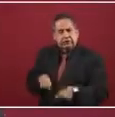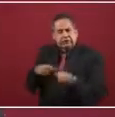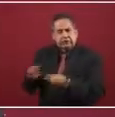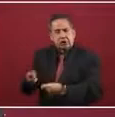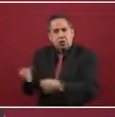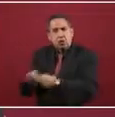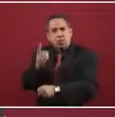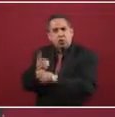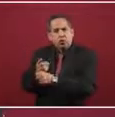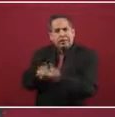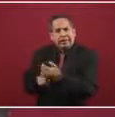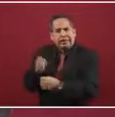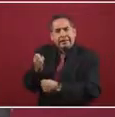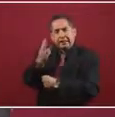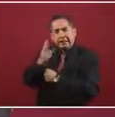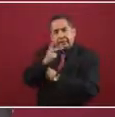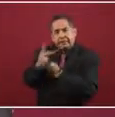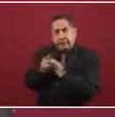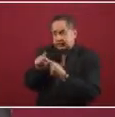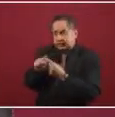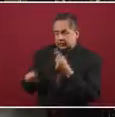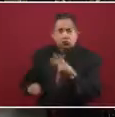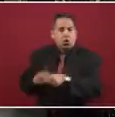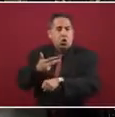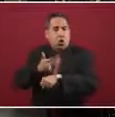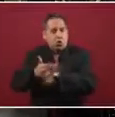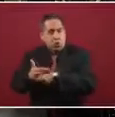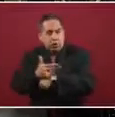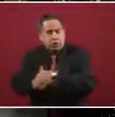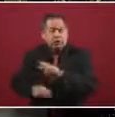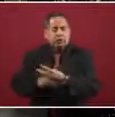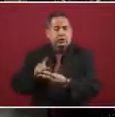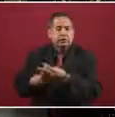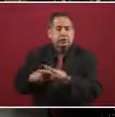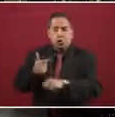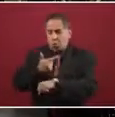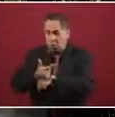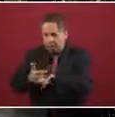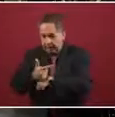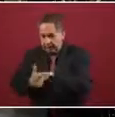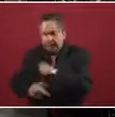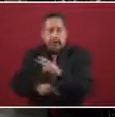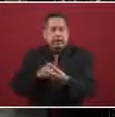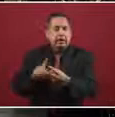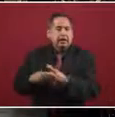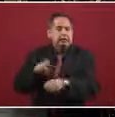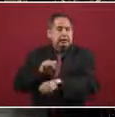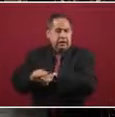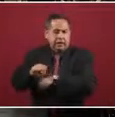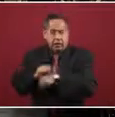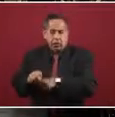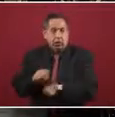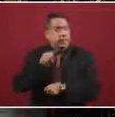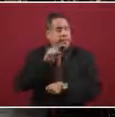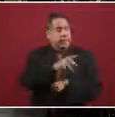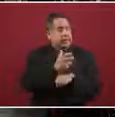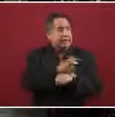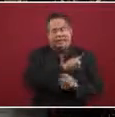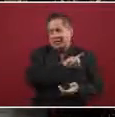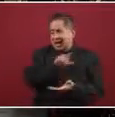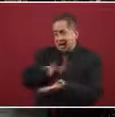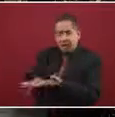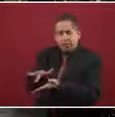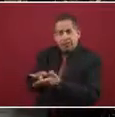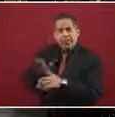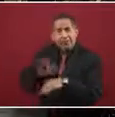en esos 3 países, Honduras, Guatemala y El Salvador. De manera